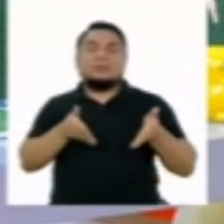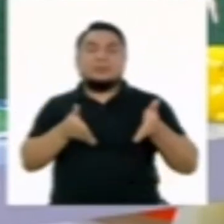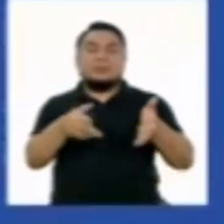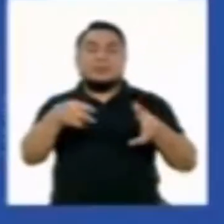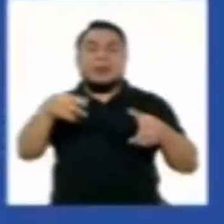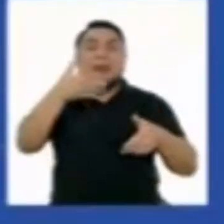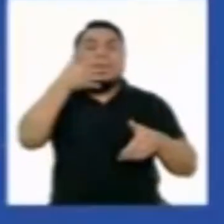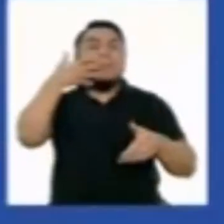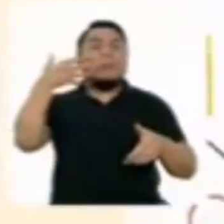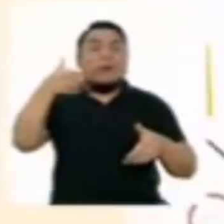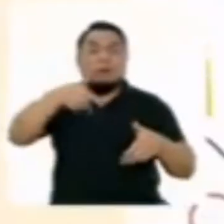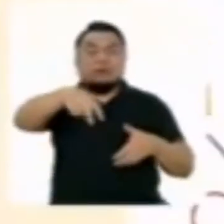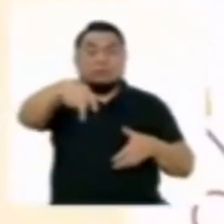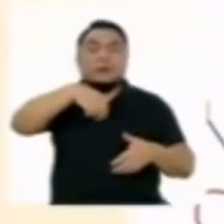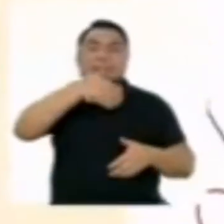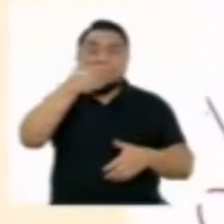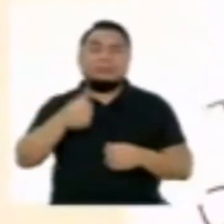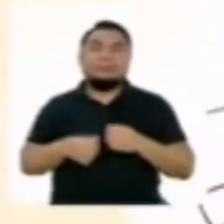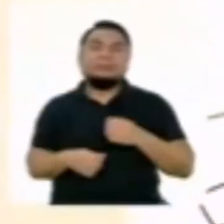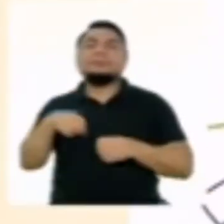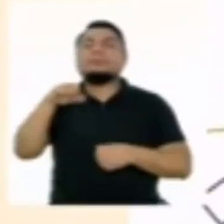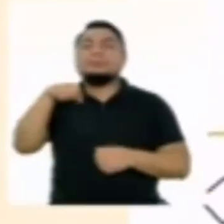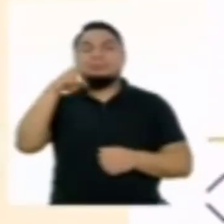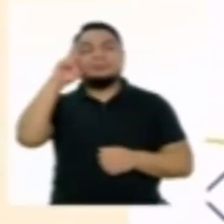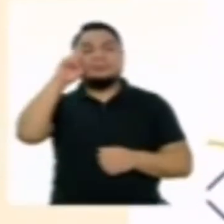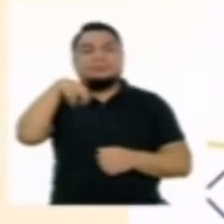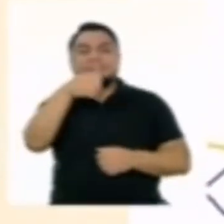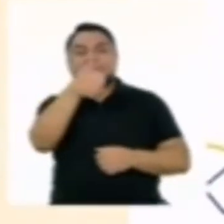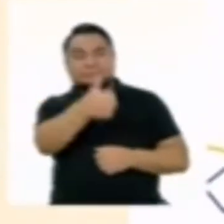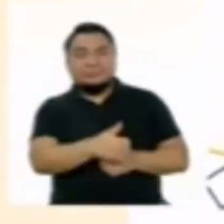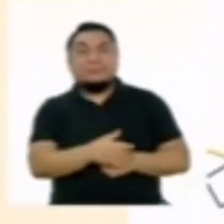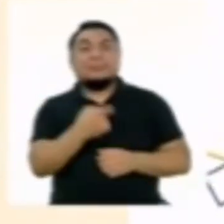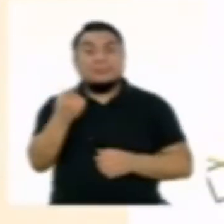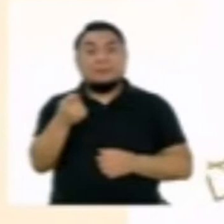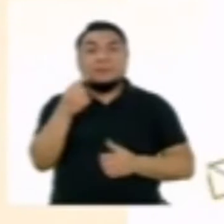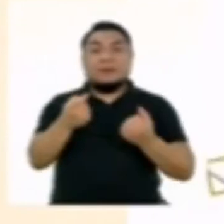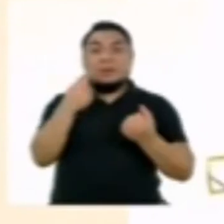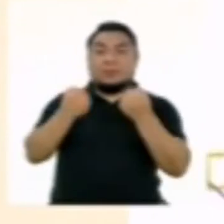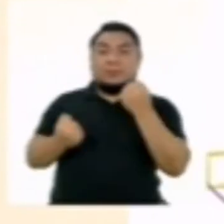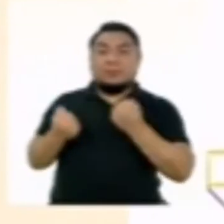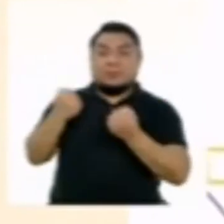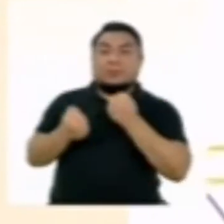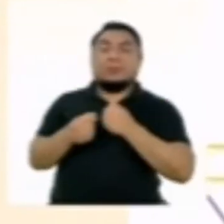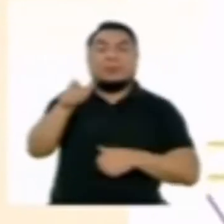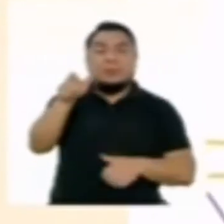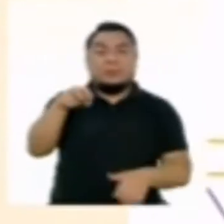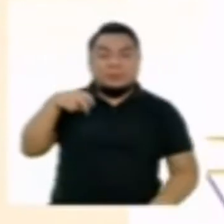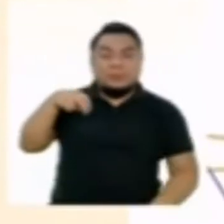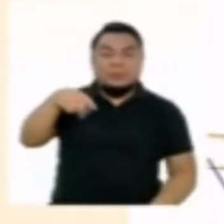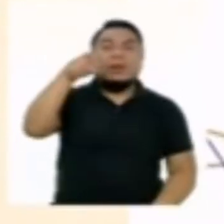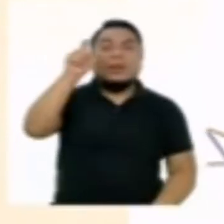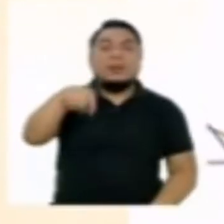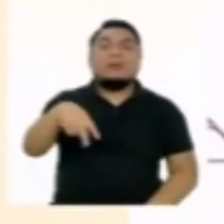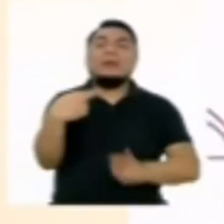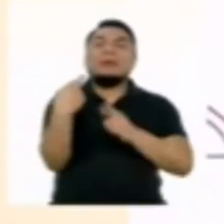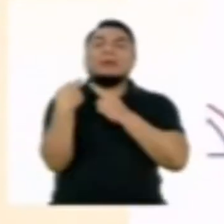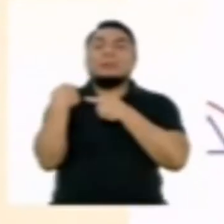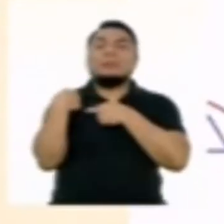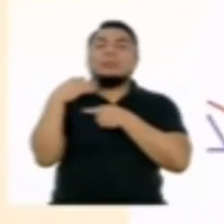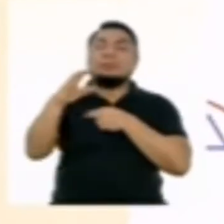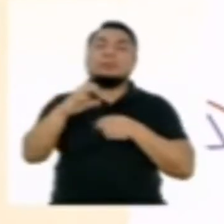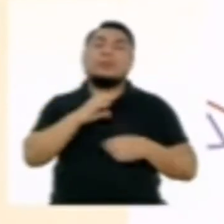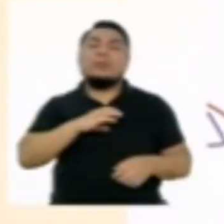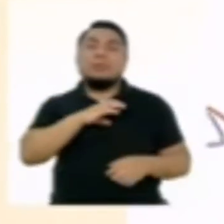pases peatonales. Me parece muy bien, Yanira. Tanto como conductores como peatones deben ser responsables de